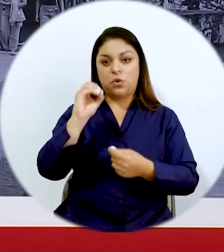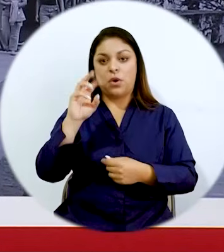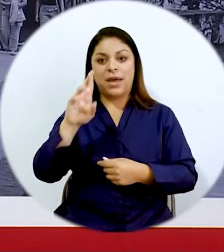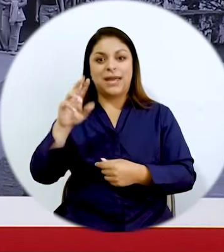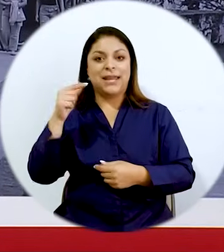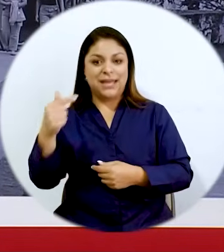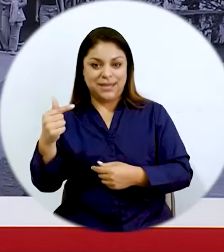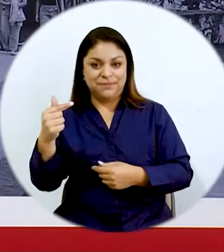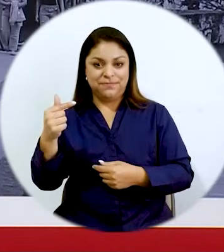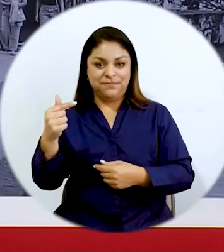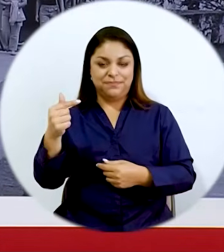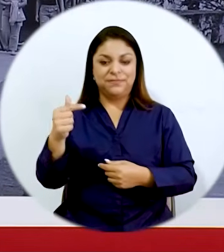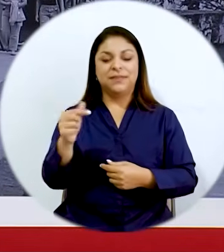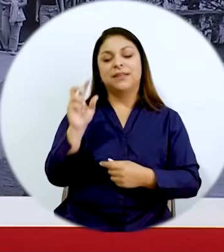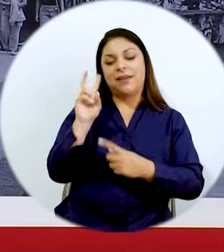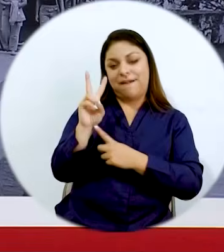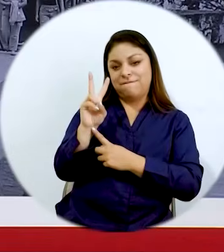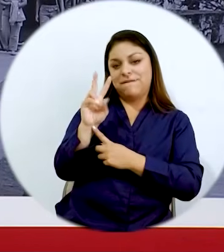www.vampp.org,